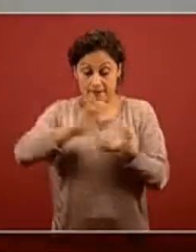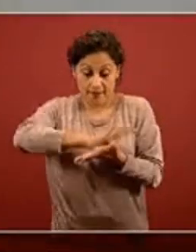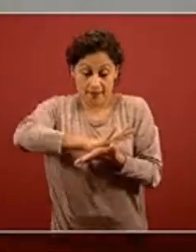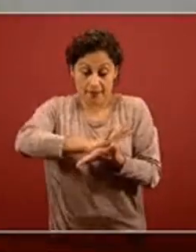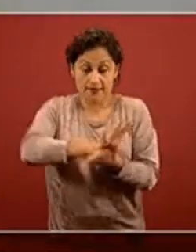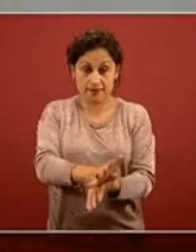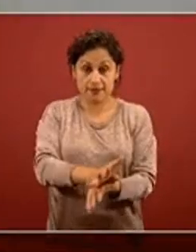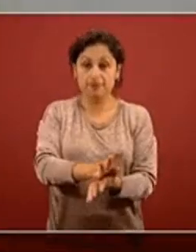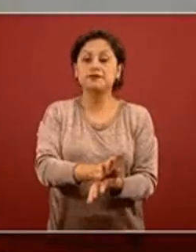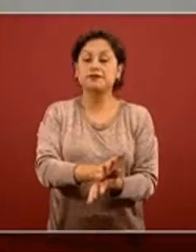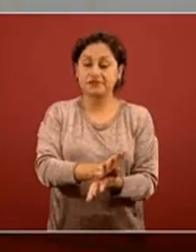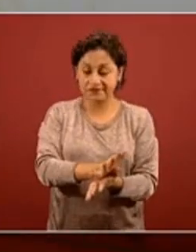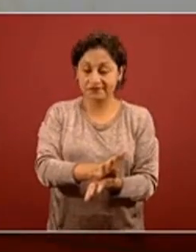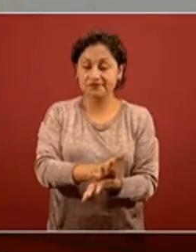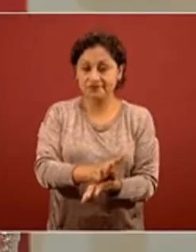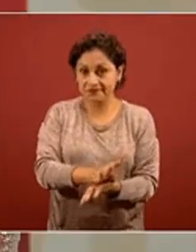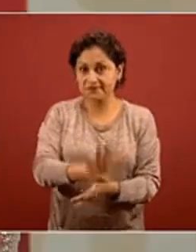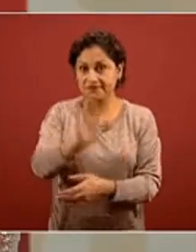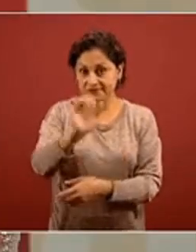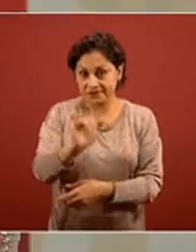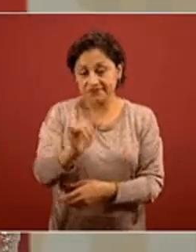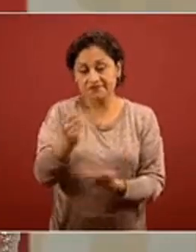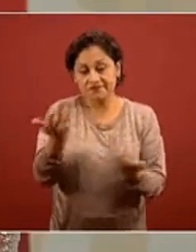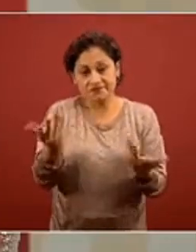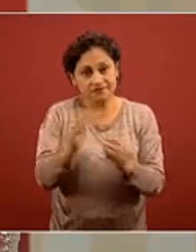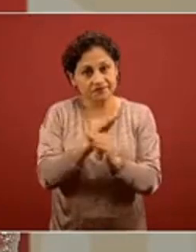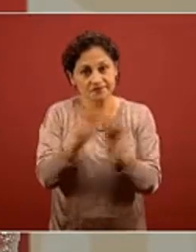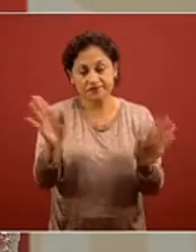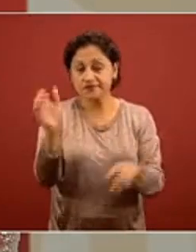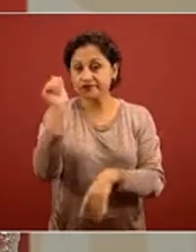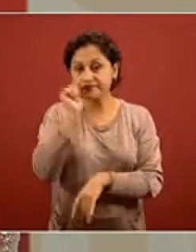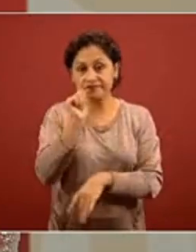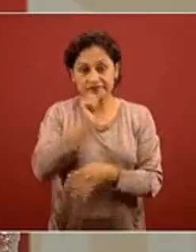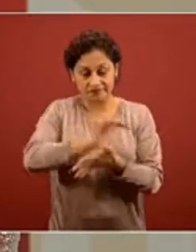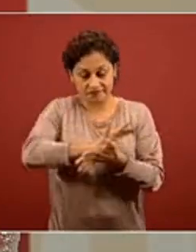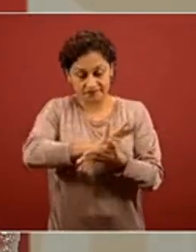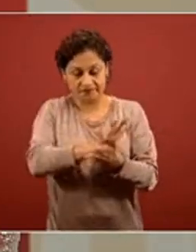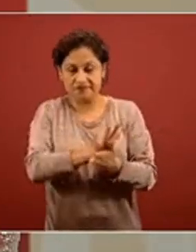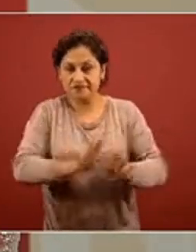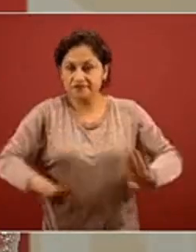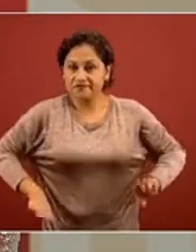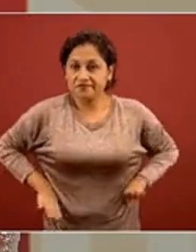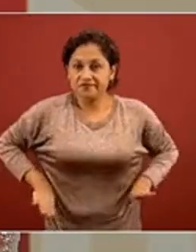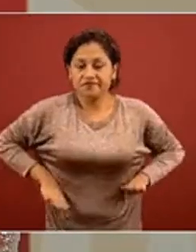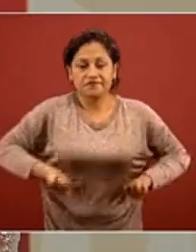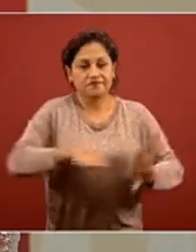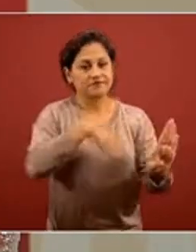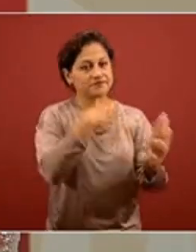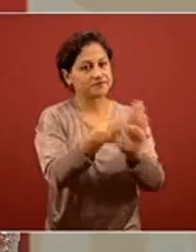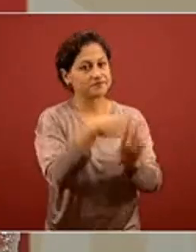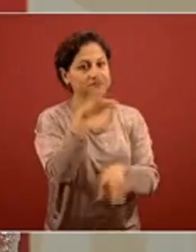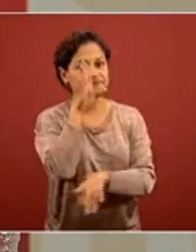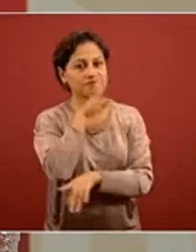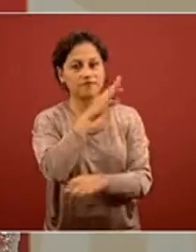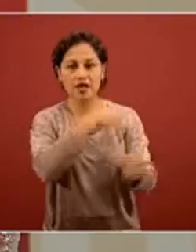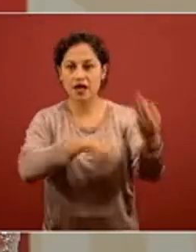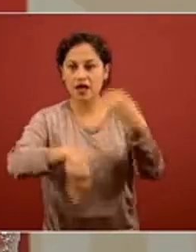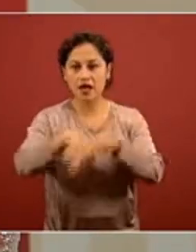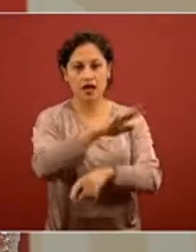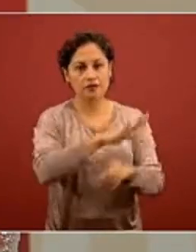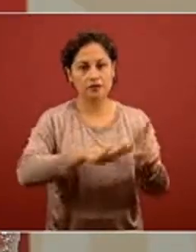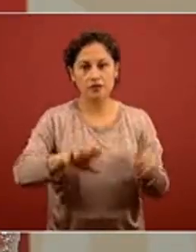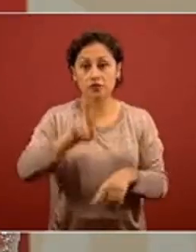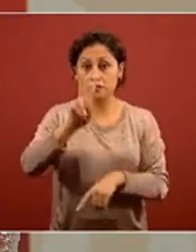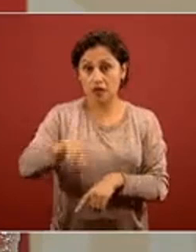persona, por cualquier razón, es siempre una actitud muy nociva para la sociedad. Históricamente